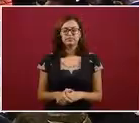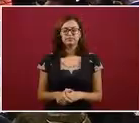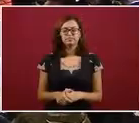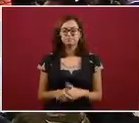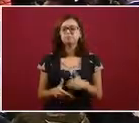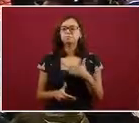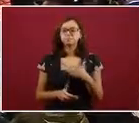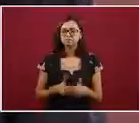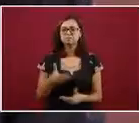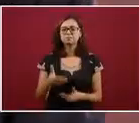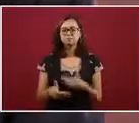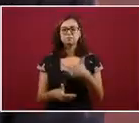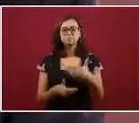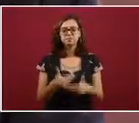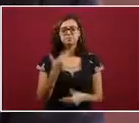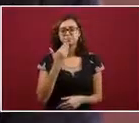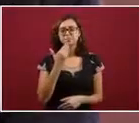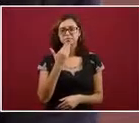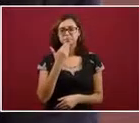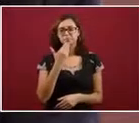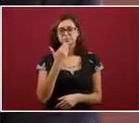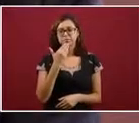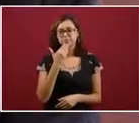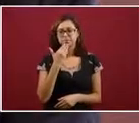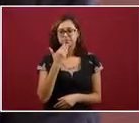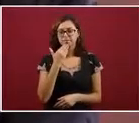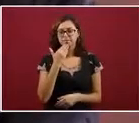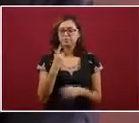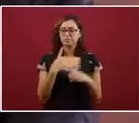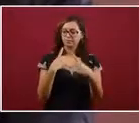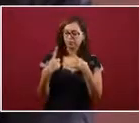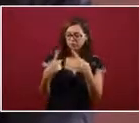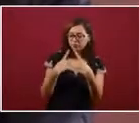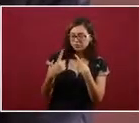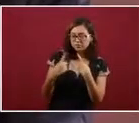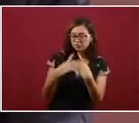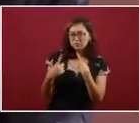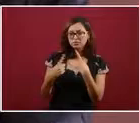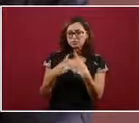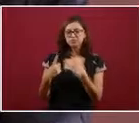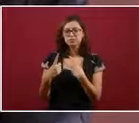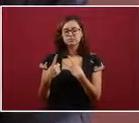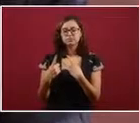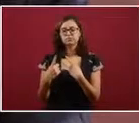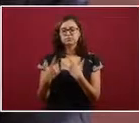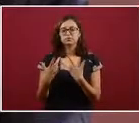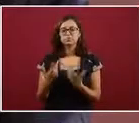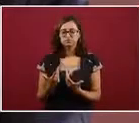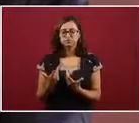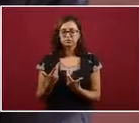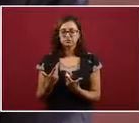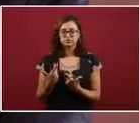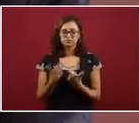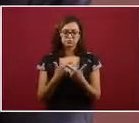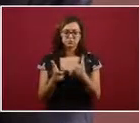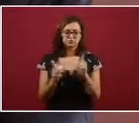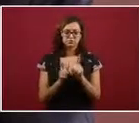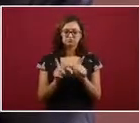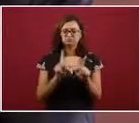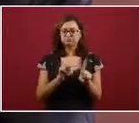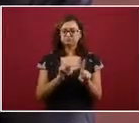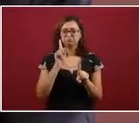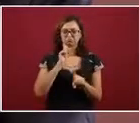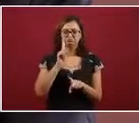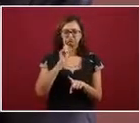bien en cuanto a que hay diálogo con grupos de